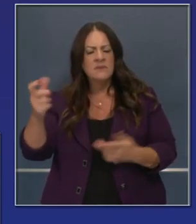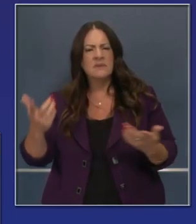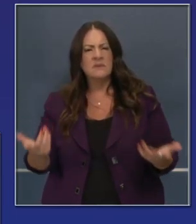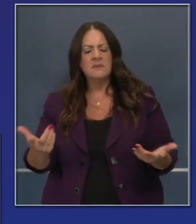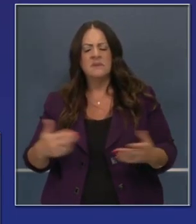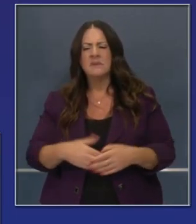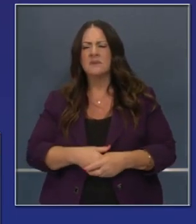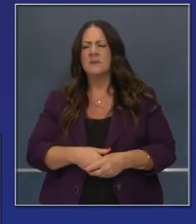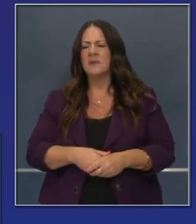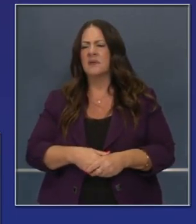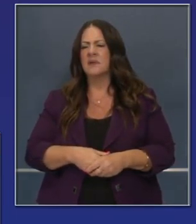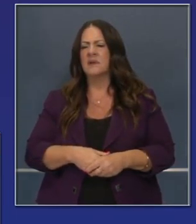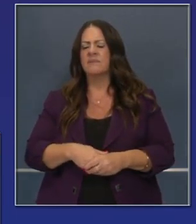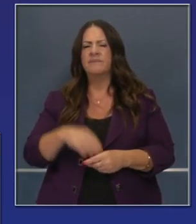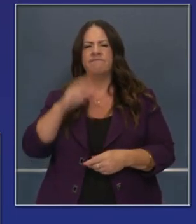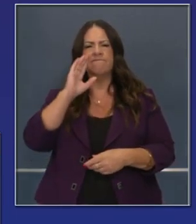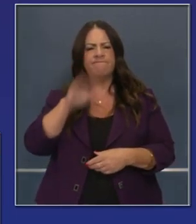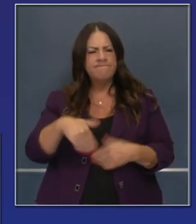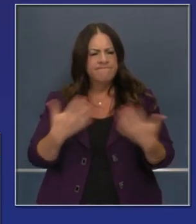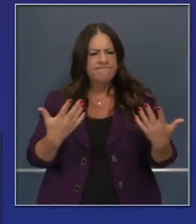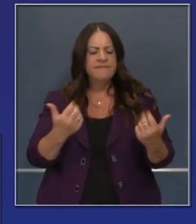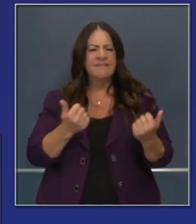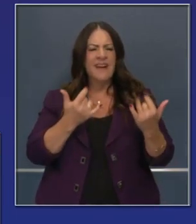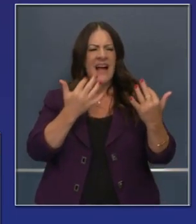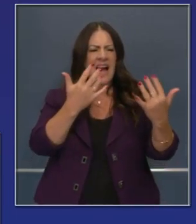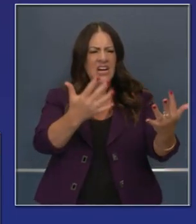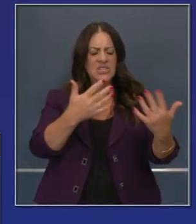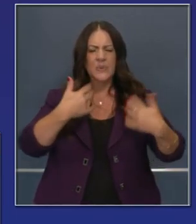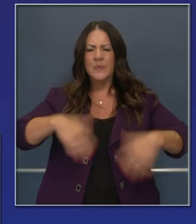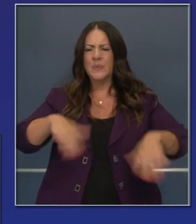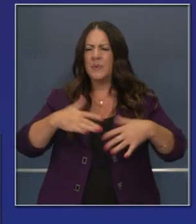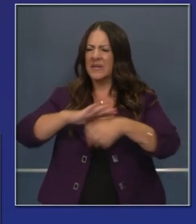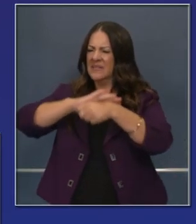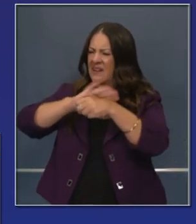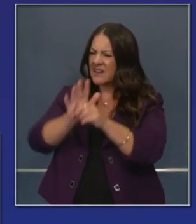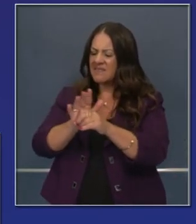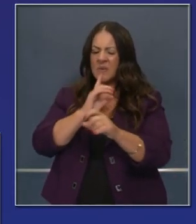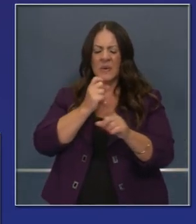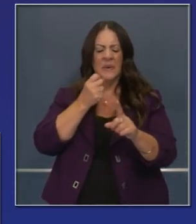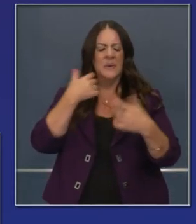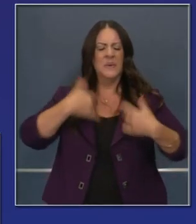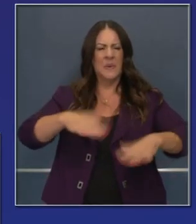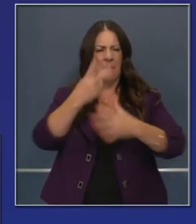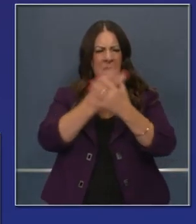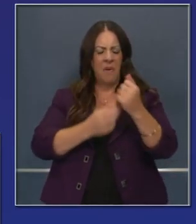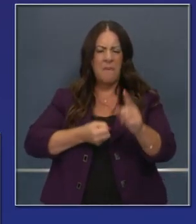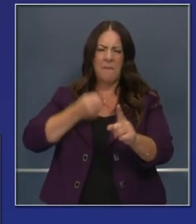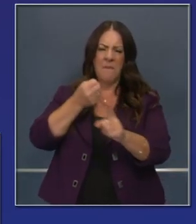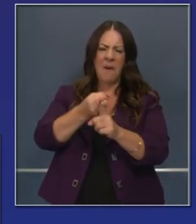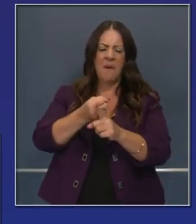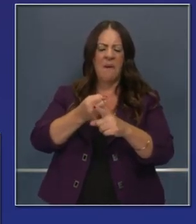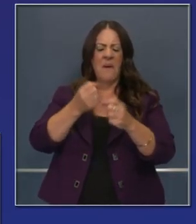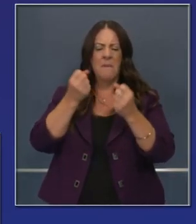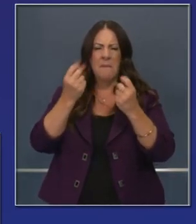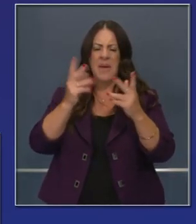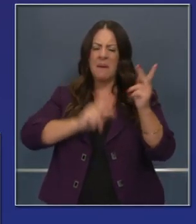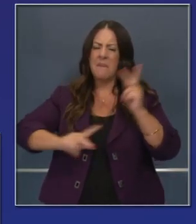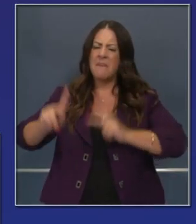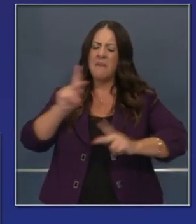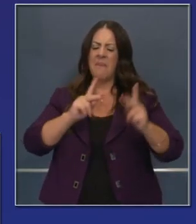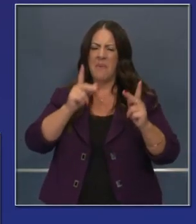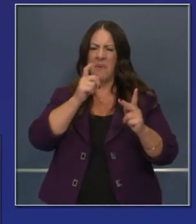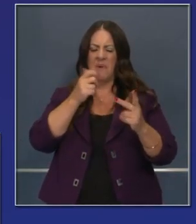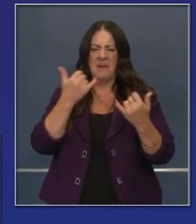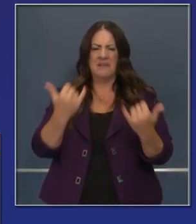este sentido. Disculpen la transición de los incendios silvestres a la transmisión de COVID y personas